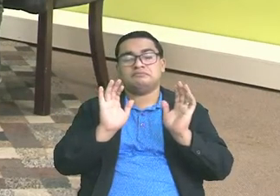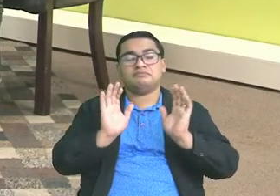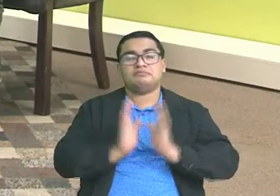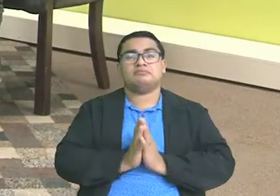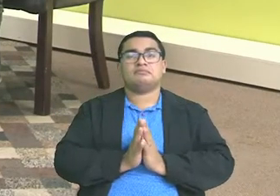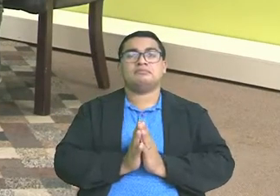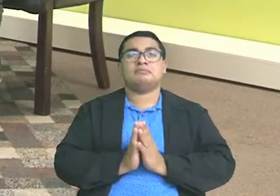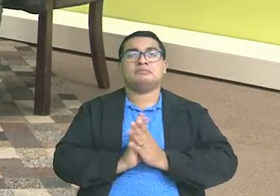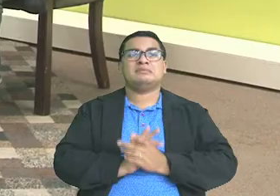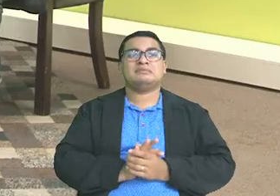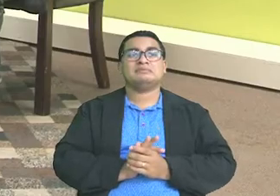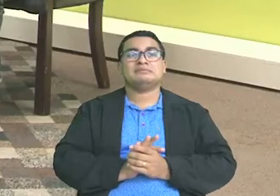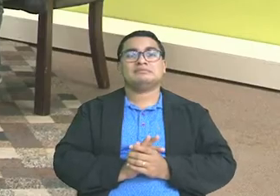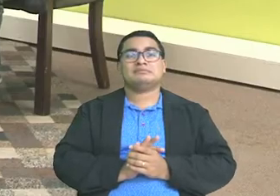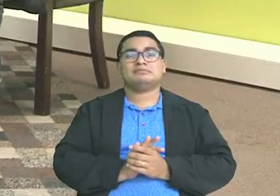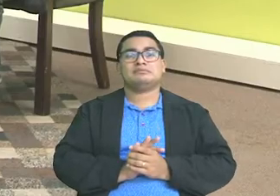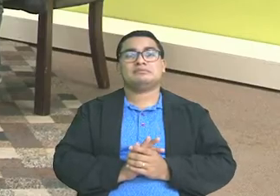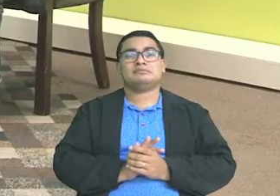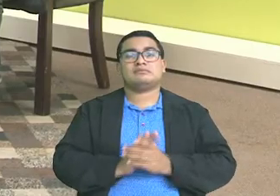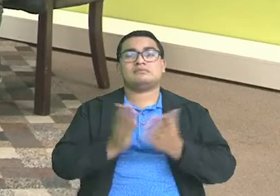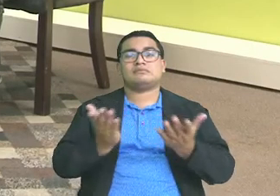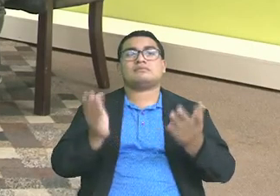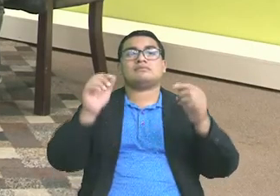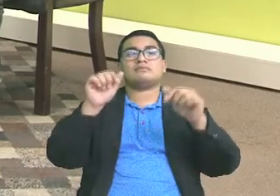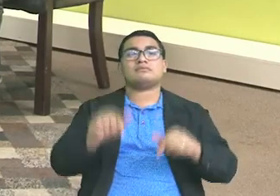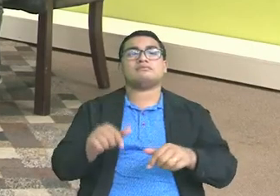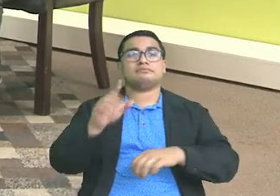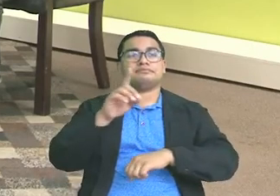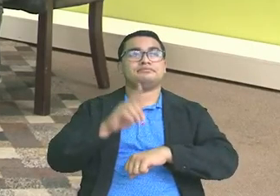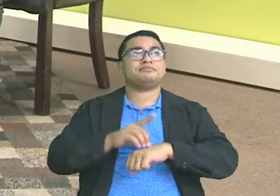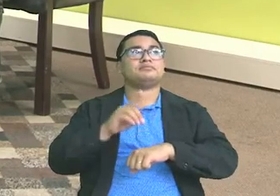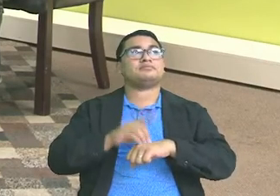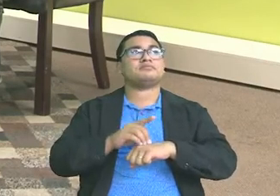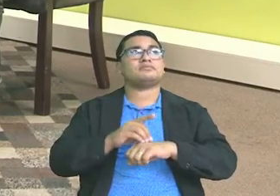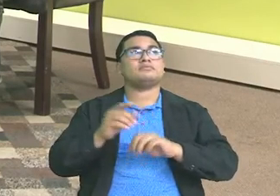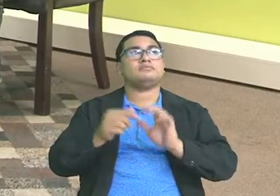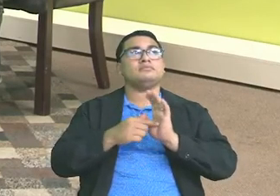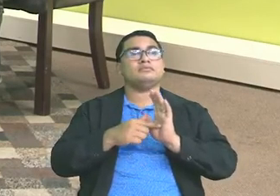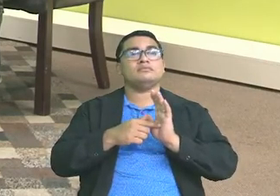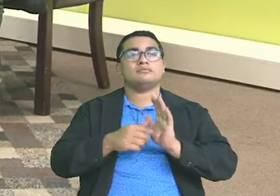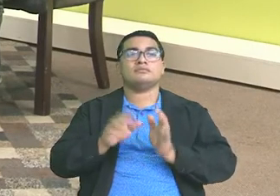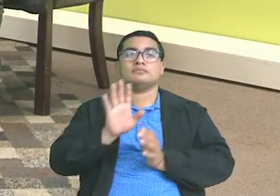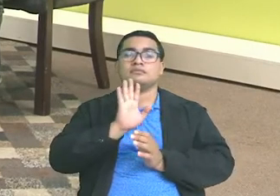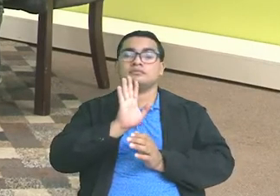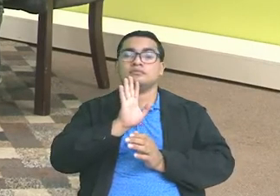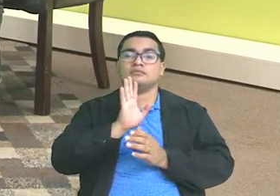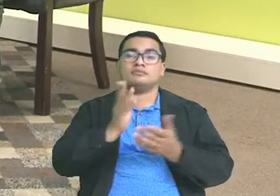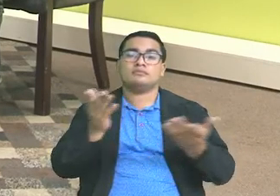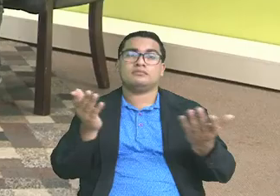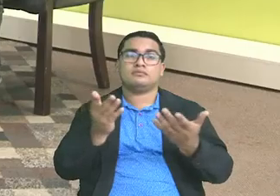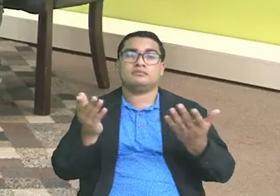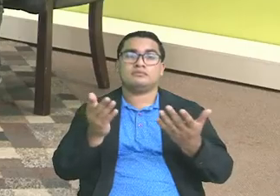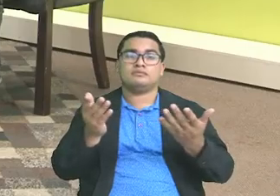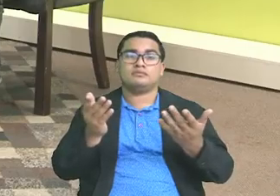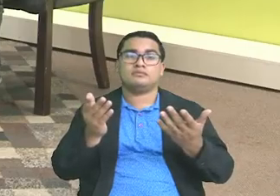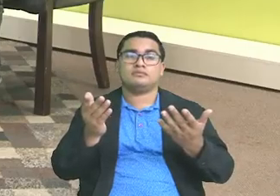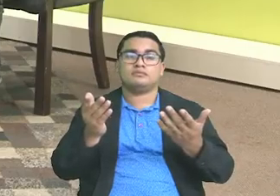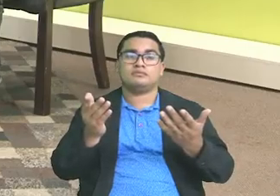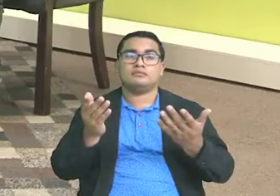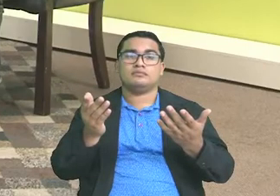una enfermedad cerebrovascular, ¿no? Ahora, doctor, en el caso del cuando se habla del derrame cerebral, que es en